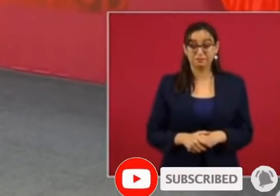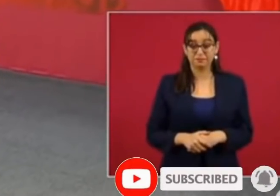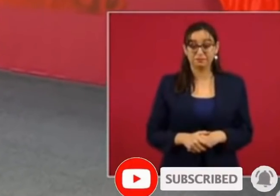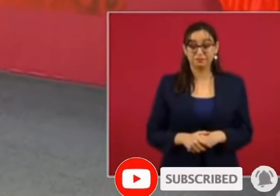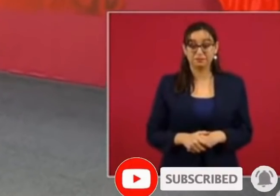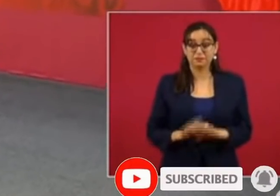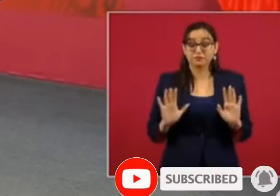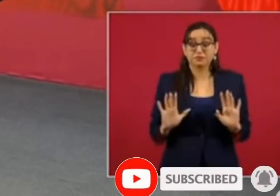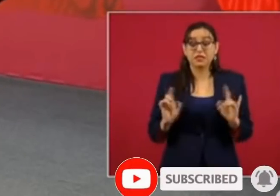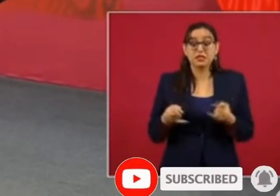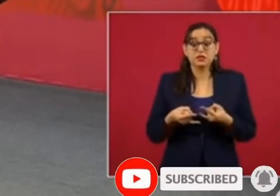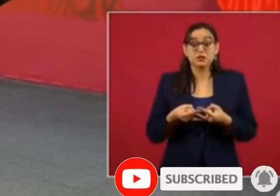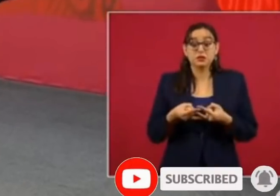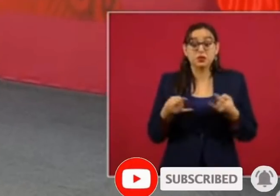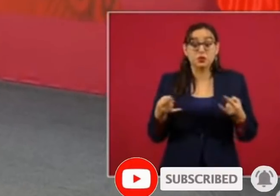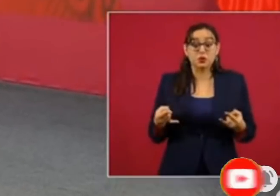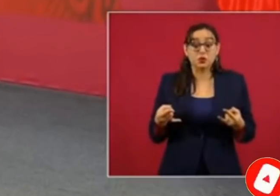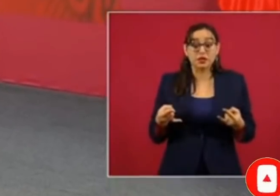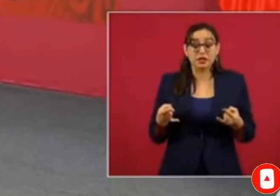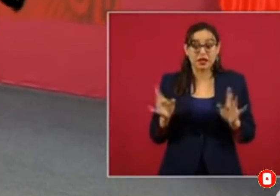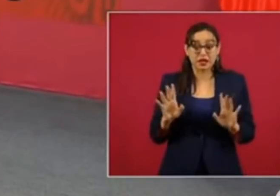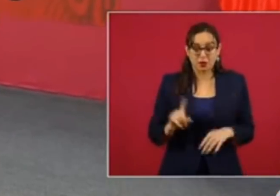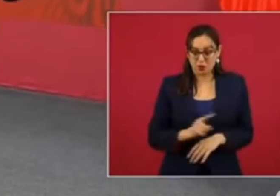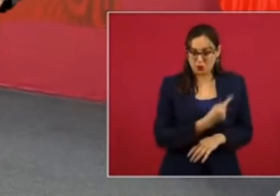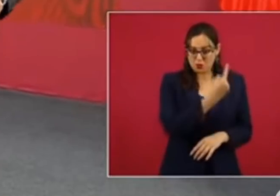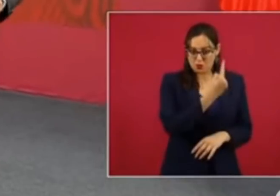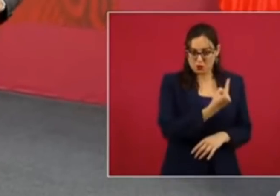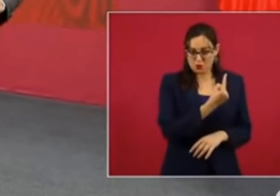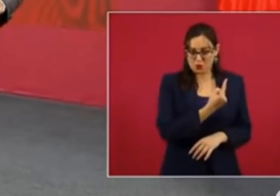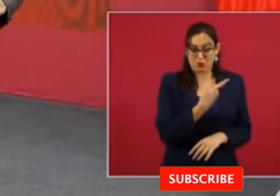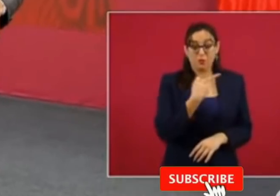hablando de un caso, pero esto se extendió